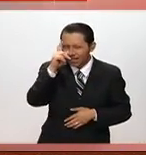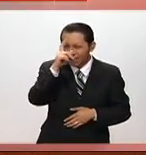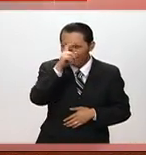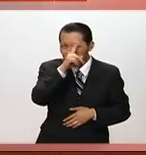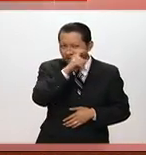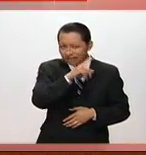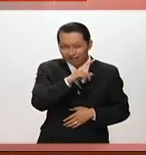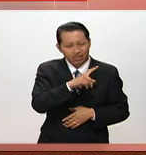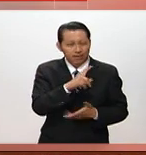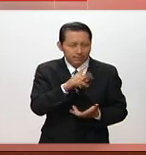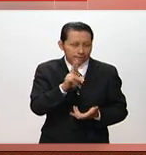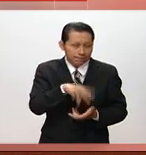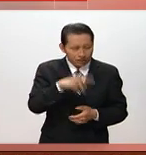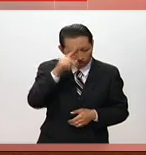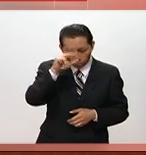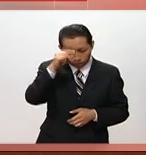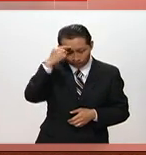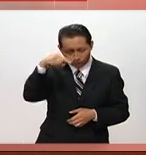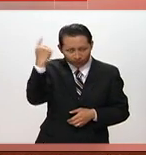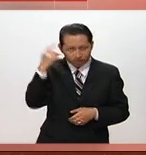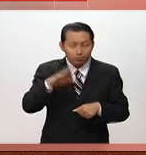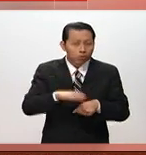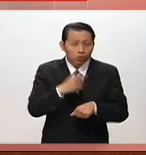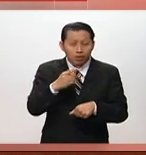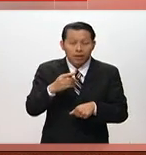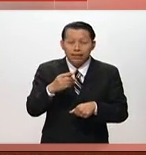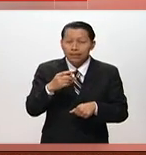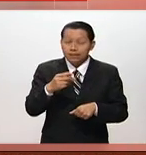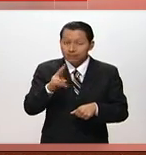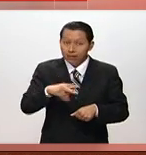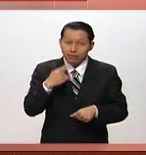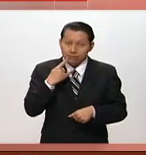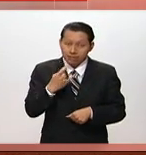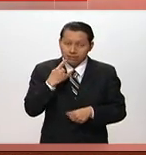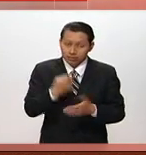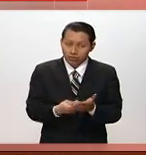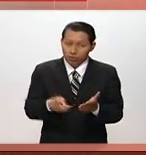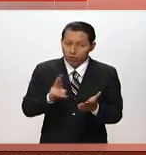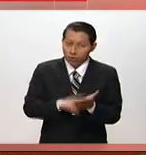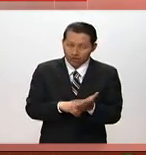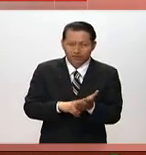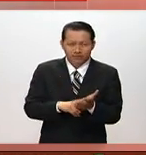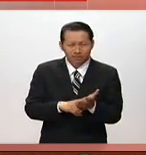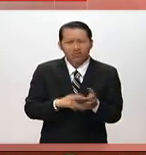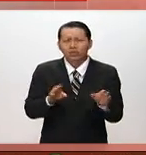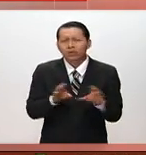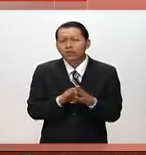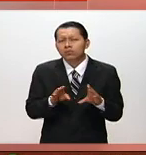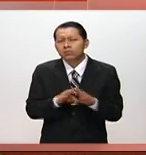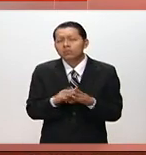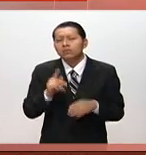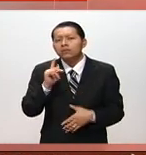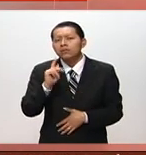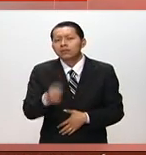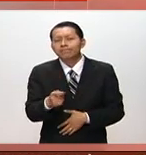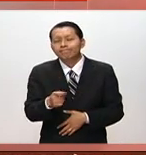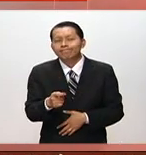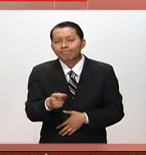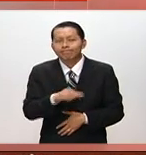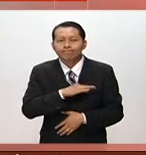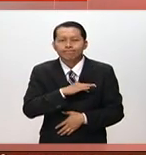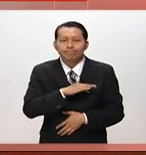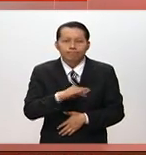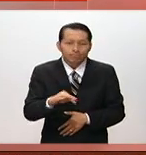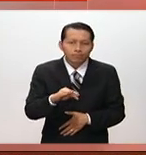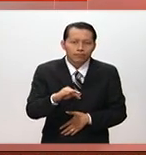es fácil, es difícil demostrar porque tienes que demostrar el doble. Pero yo creo que trabajar honestamente y